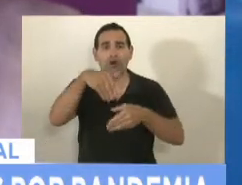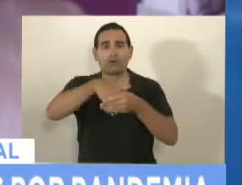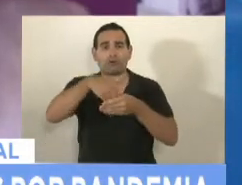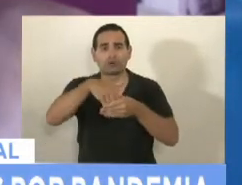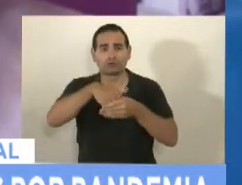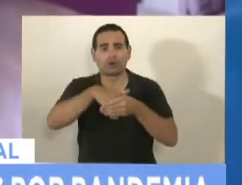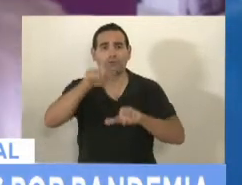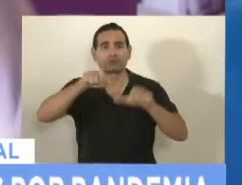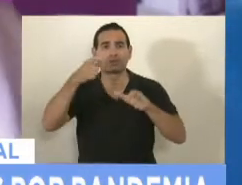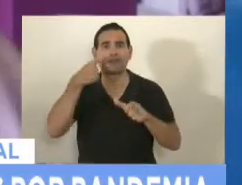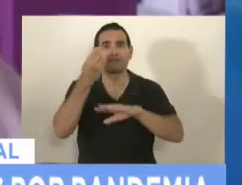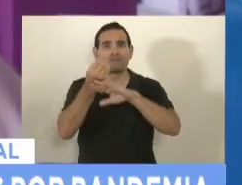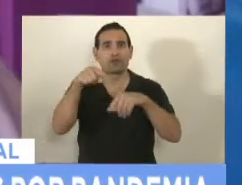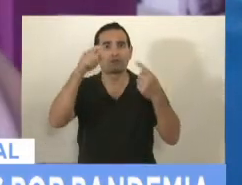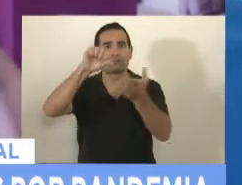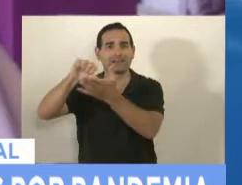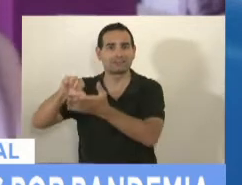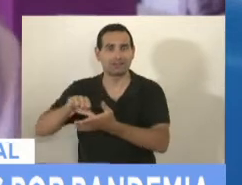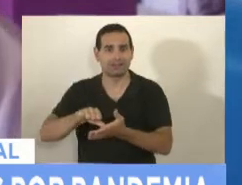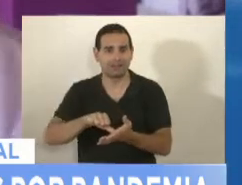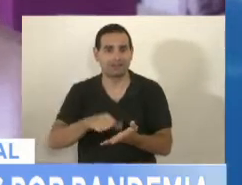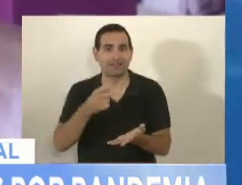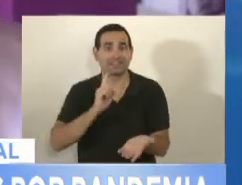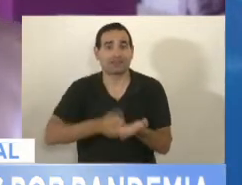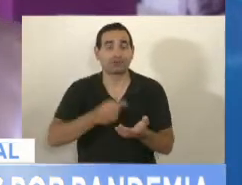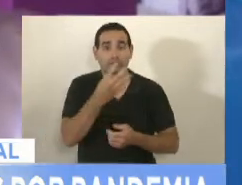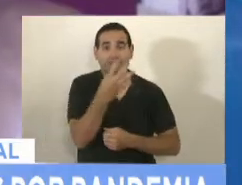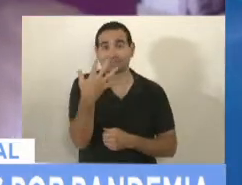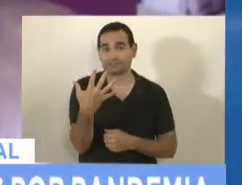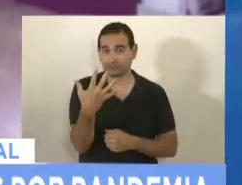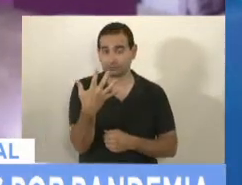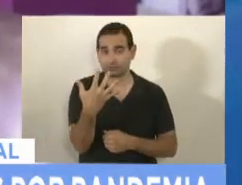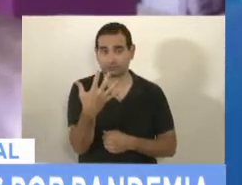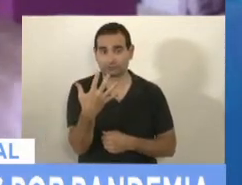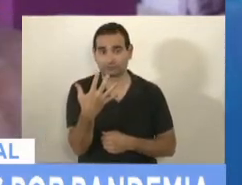argentinos en el exterior, que es el decreto 45,